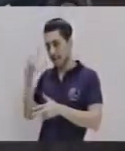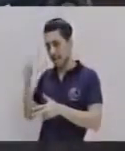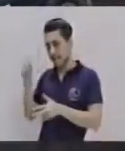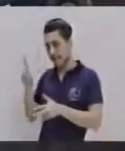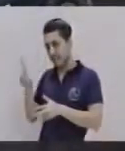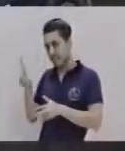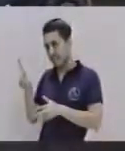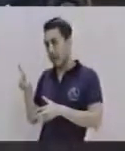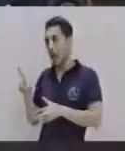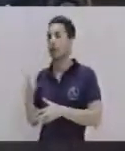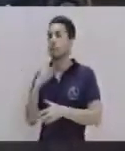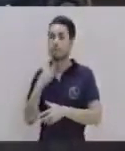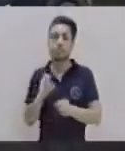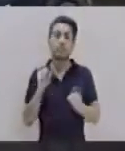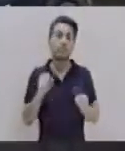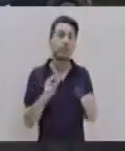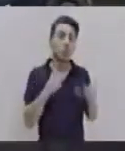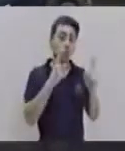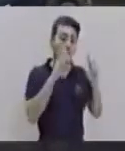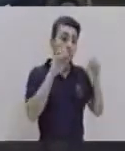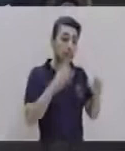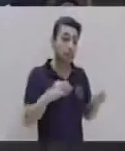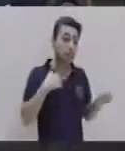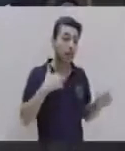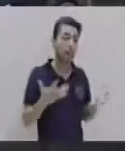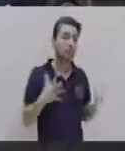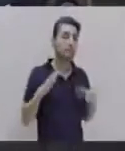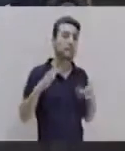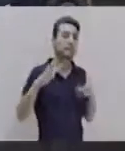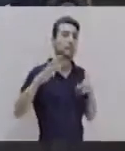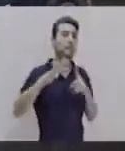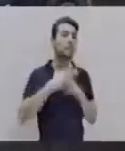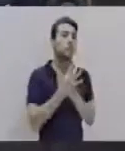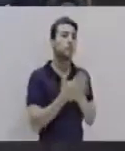la persona tiene ese estado de